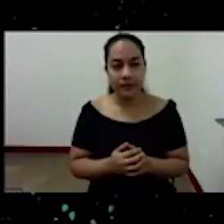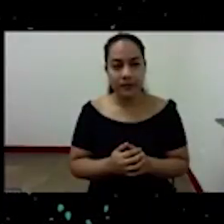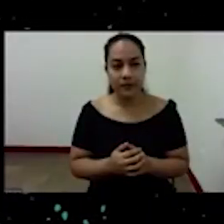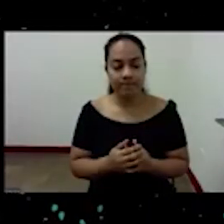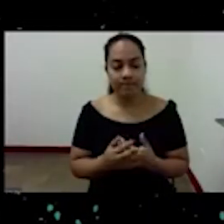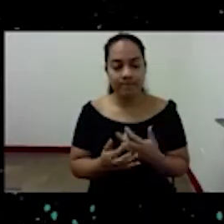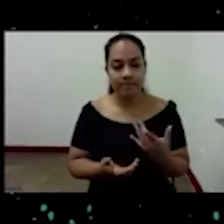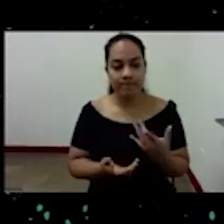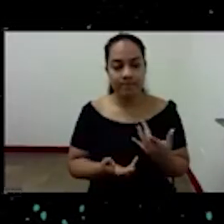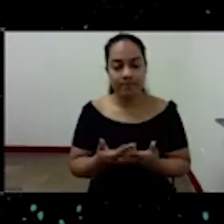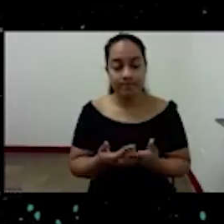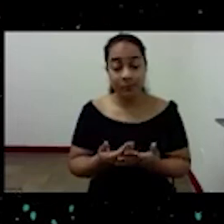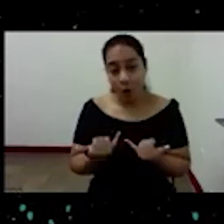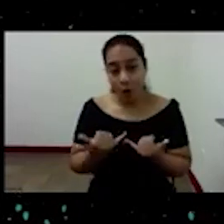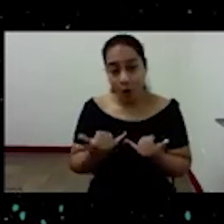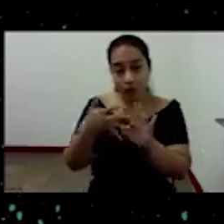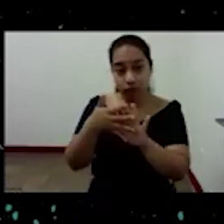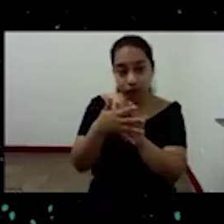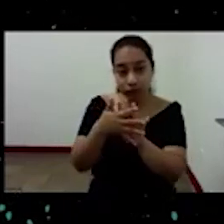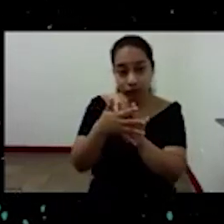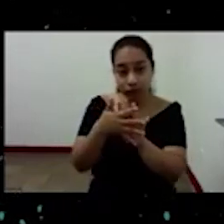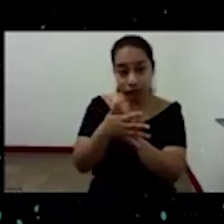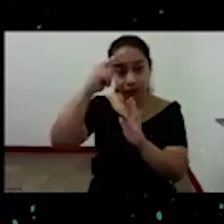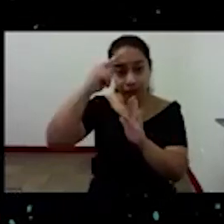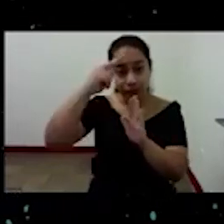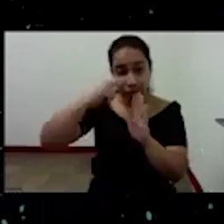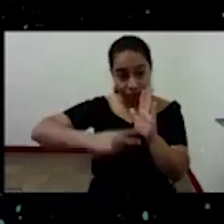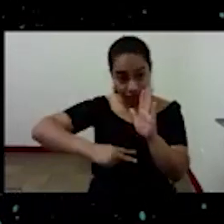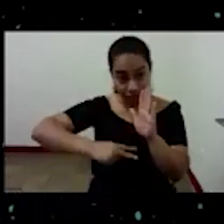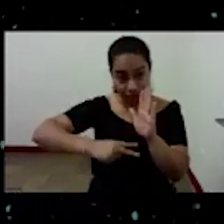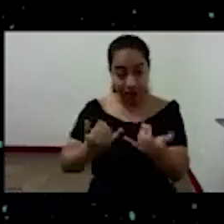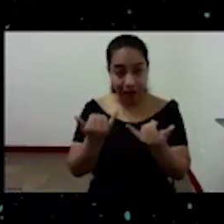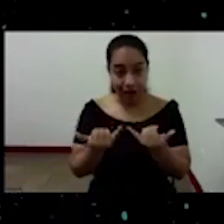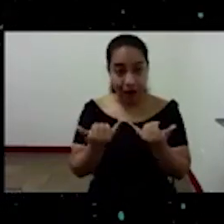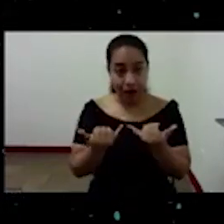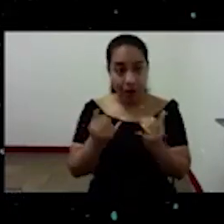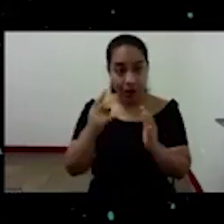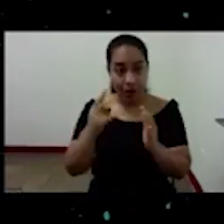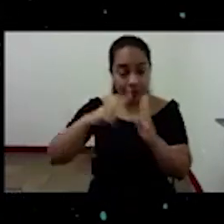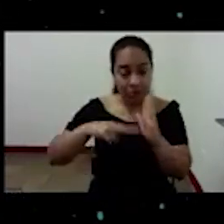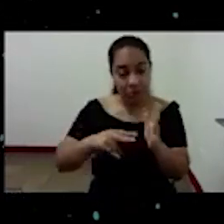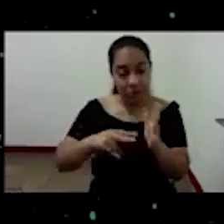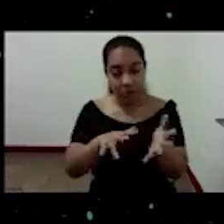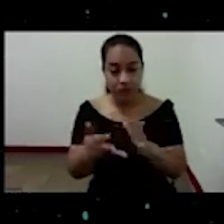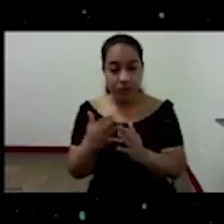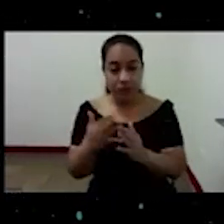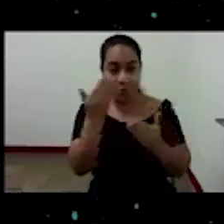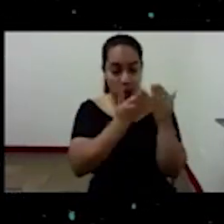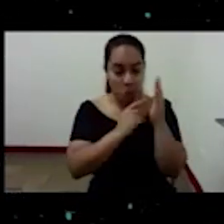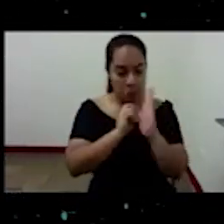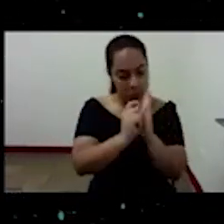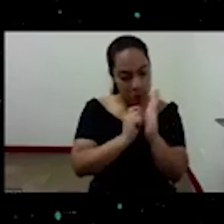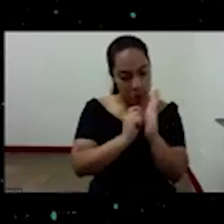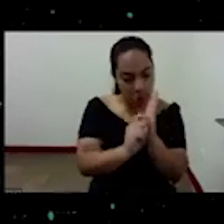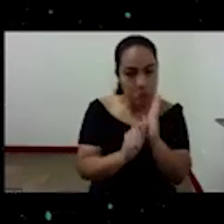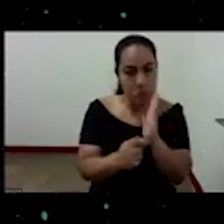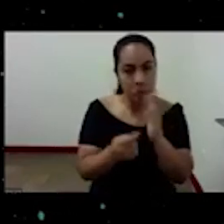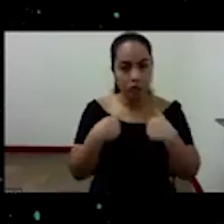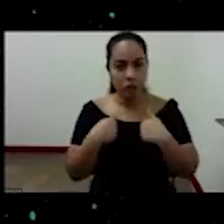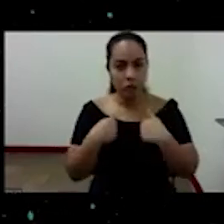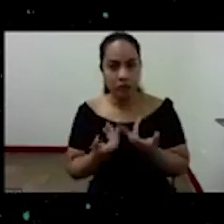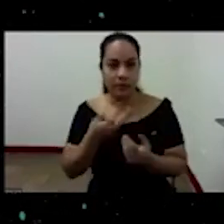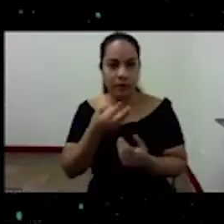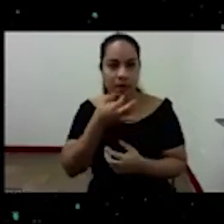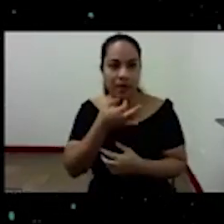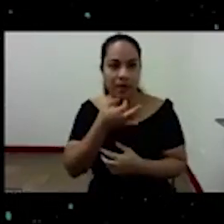Lo que les voy a leer ahora pues es un esbozo de lo que tendría que decir